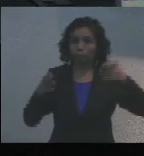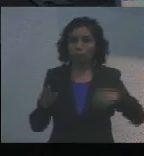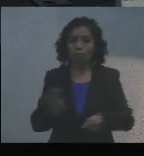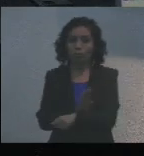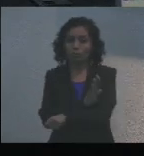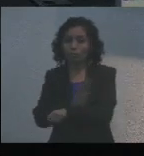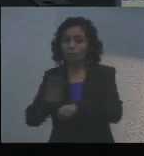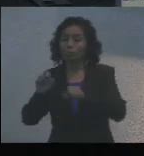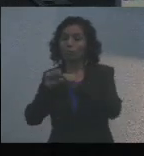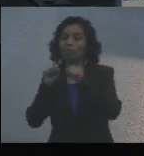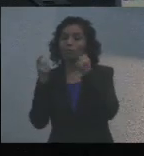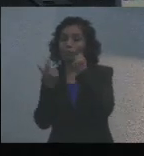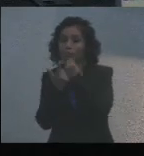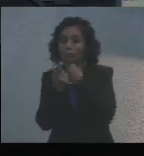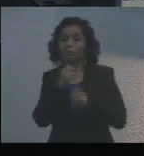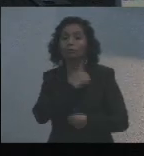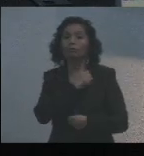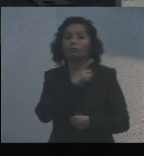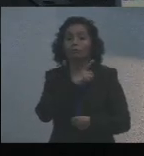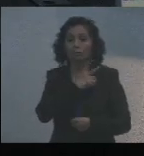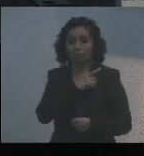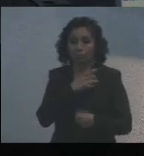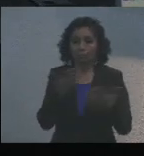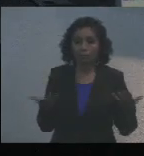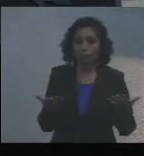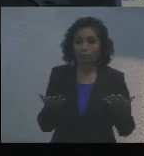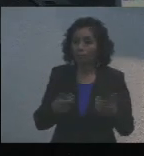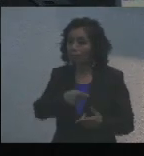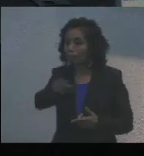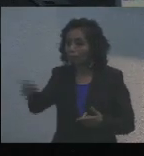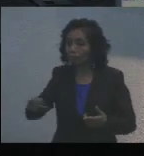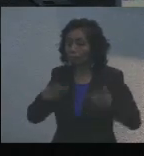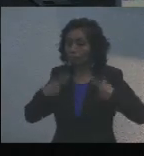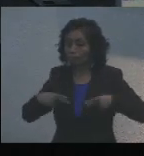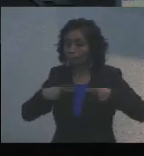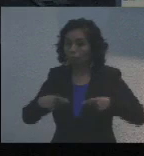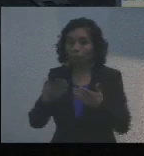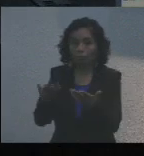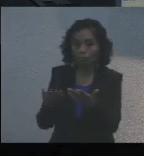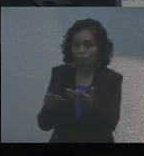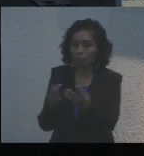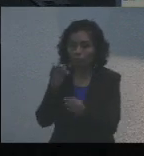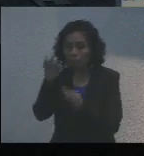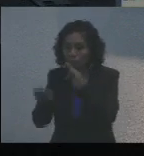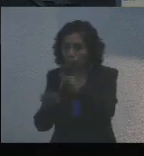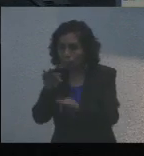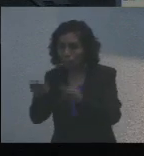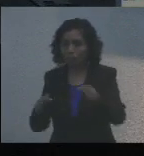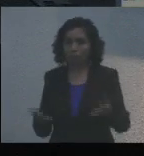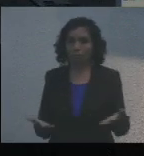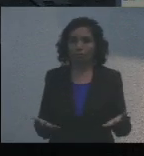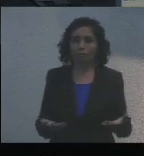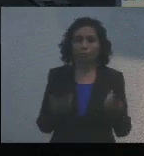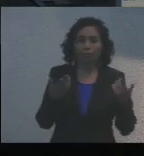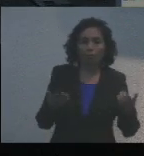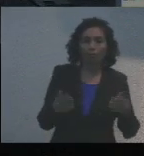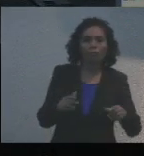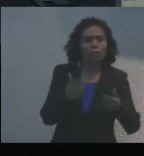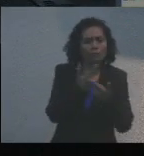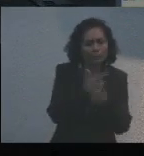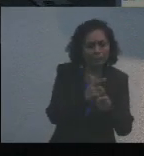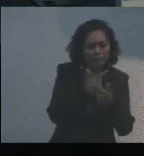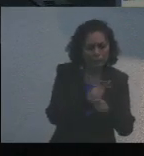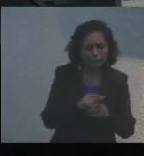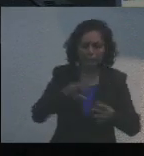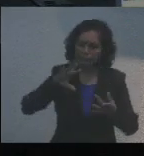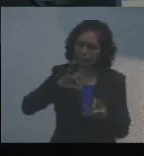social y salud, atendiendo las demandas ciudadanas. En el ámbito de la movilidad, se ha avanzado